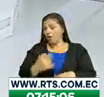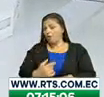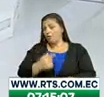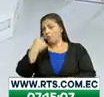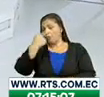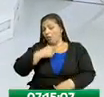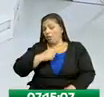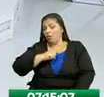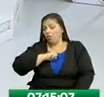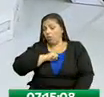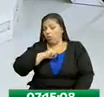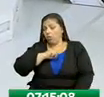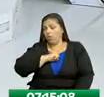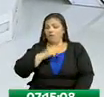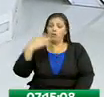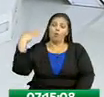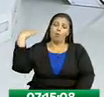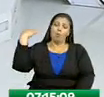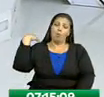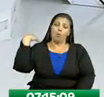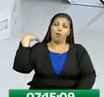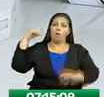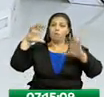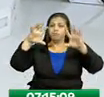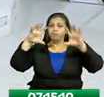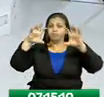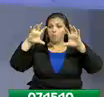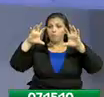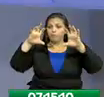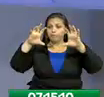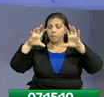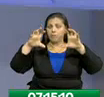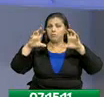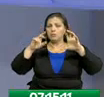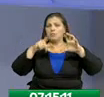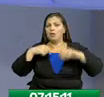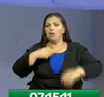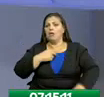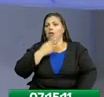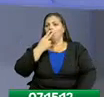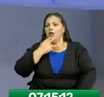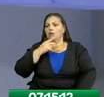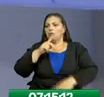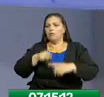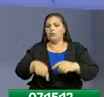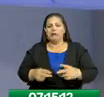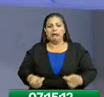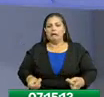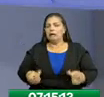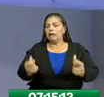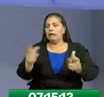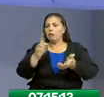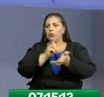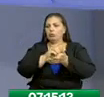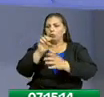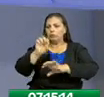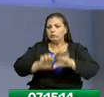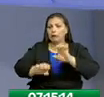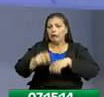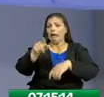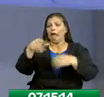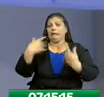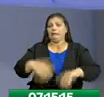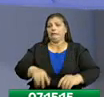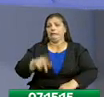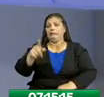es el coronavirus. Exactamente. Por eso es por la alerta informativa que hizo la Organización Mundial de la Salud,